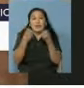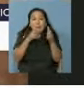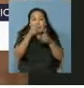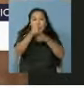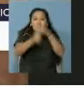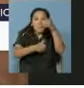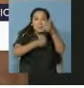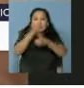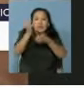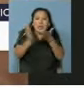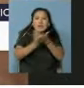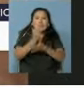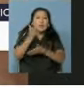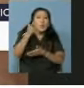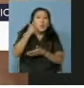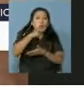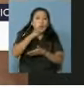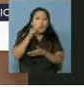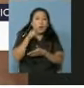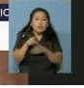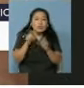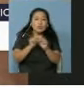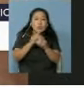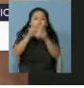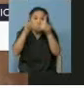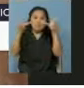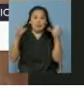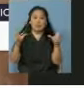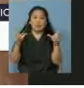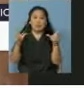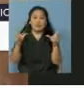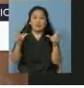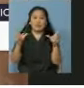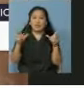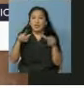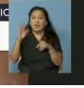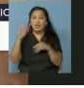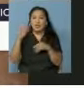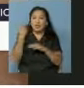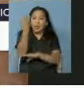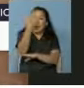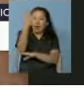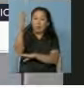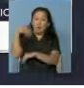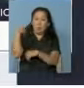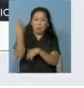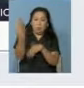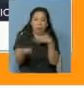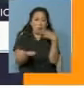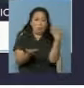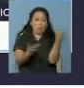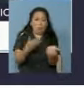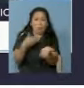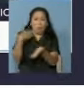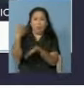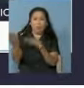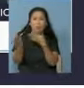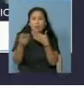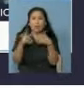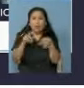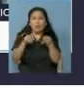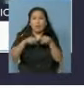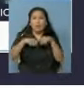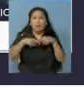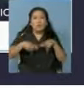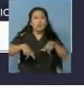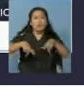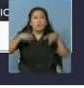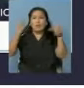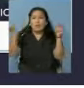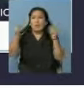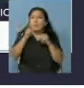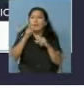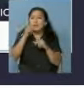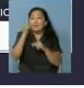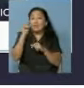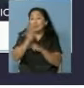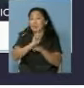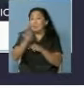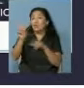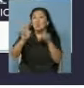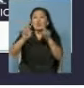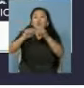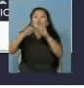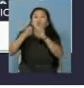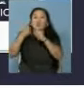ingenio nos damos con la sorpresa que estaban todos, prácticamente todos los árboles caídos, desgajados así como si le hubieran manoteado de